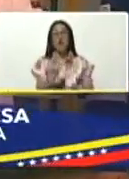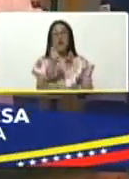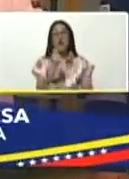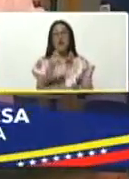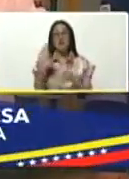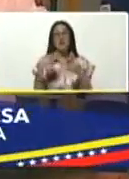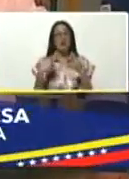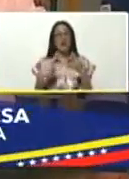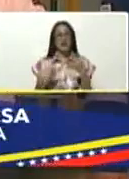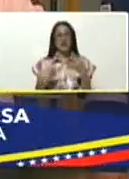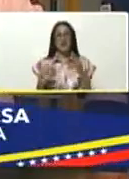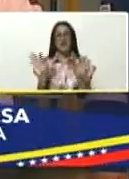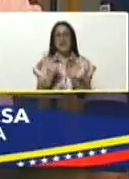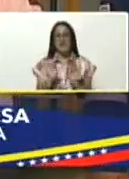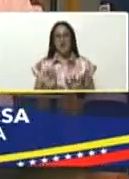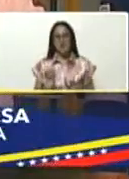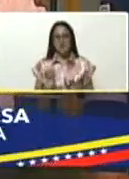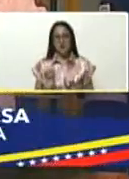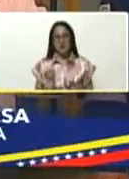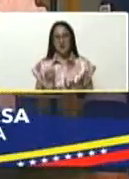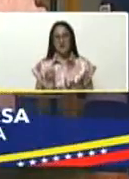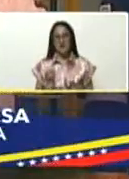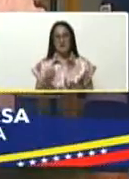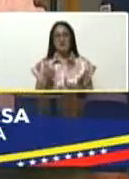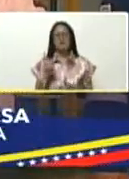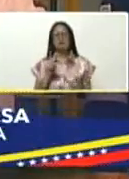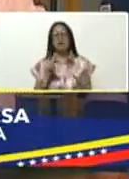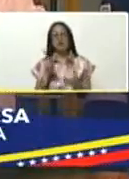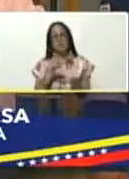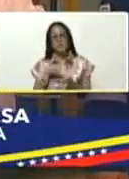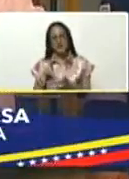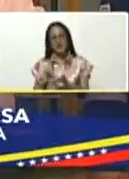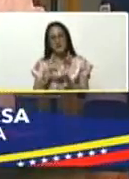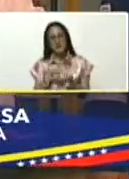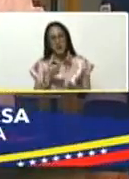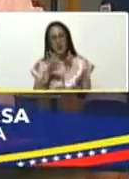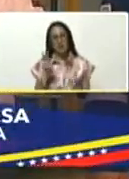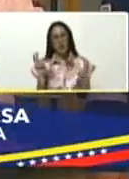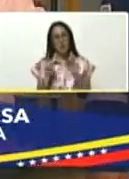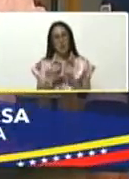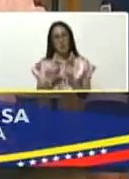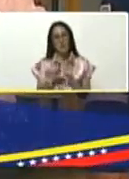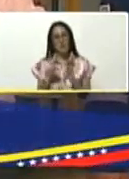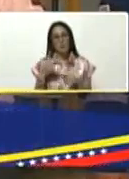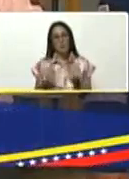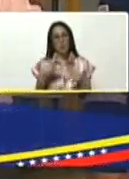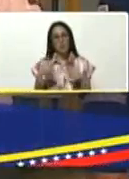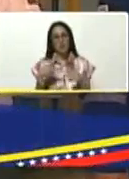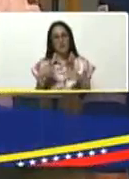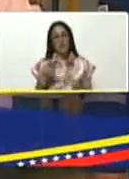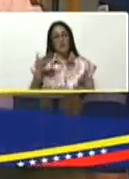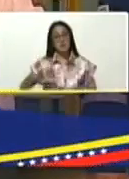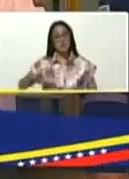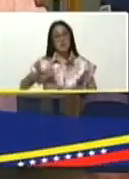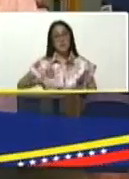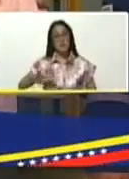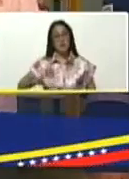diferentes fórmulas. Hemos participado en 4 encuentros productivos importantes